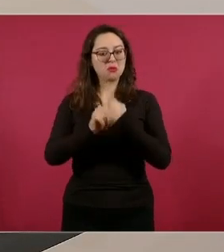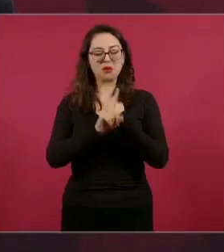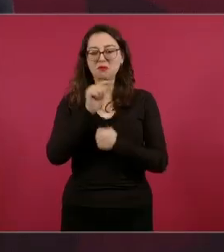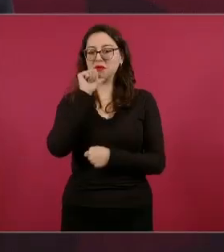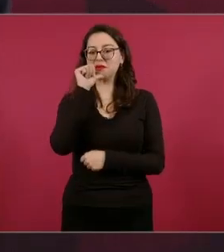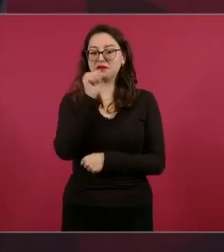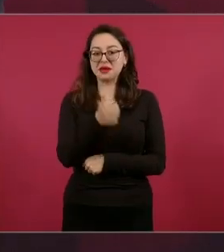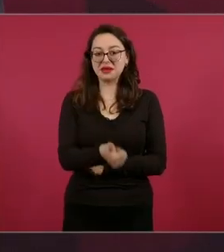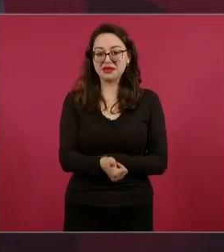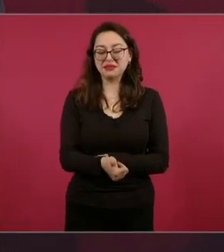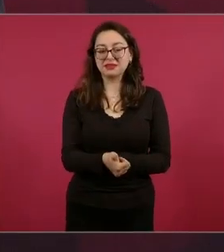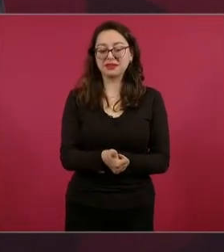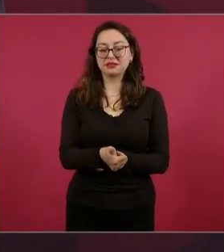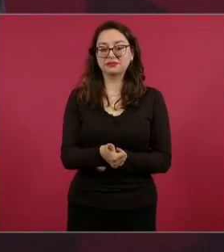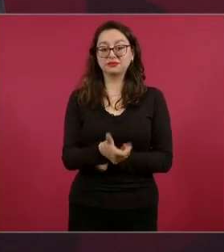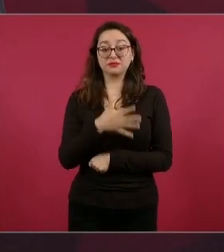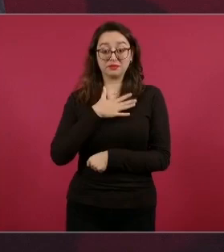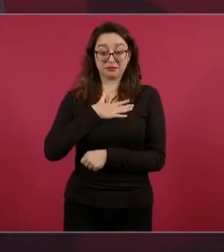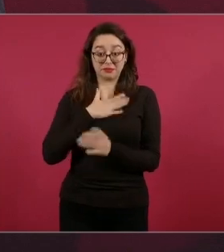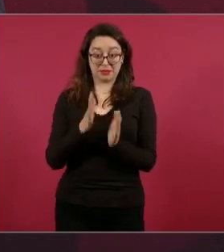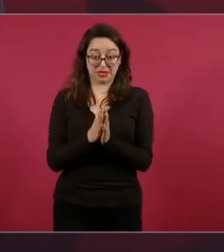Fíjense que yo en el libro